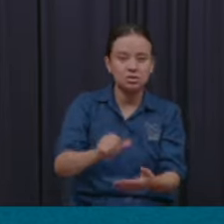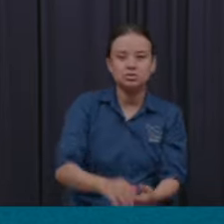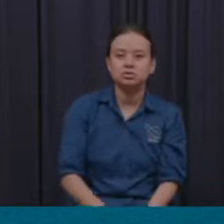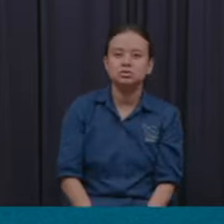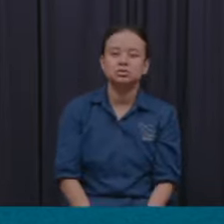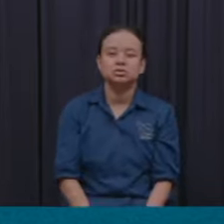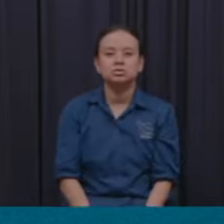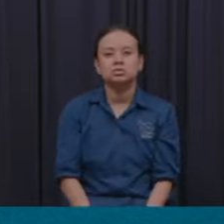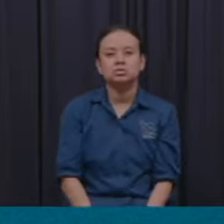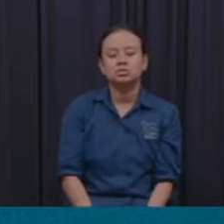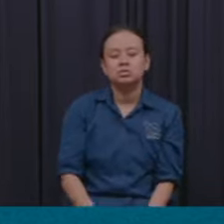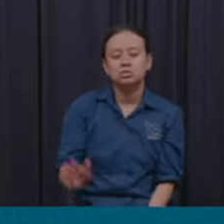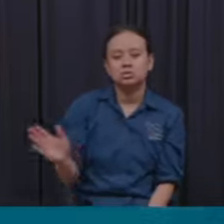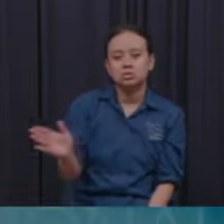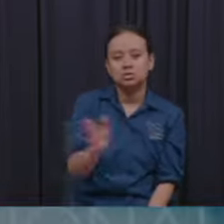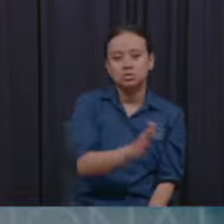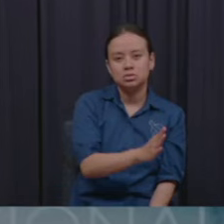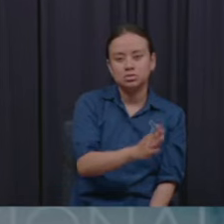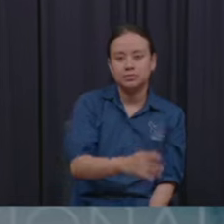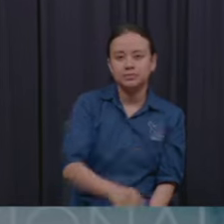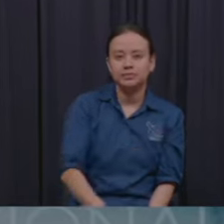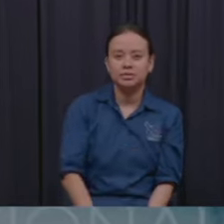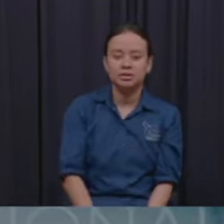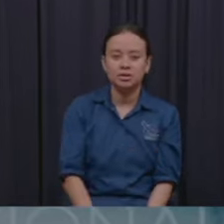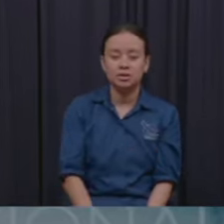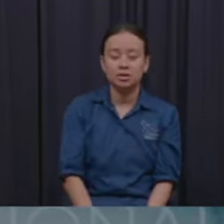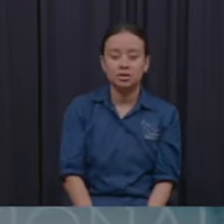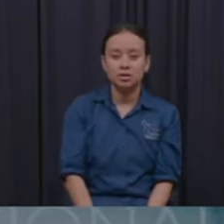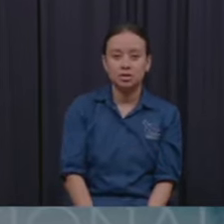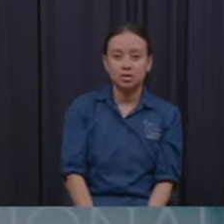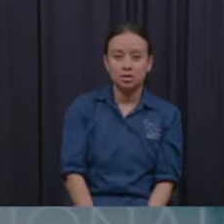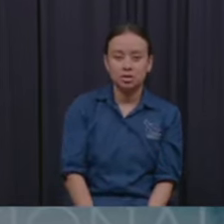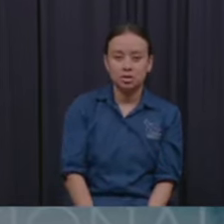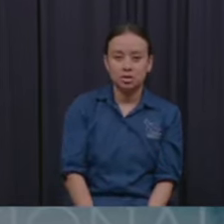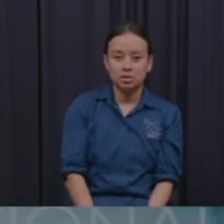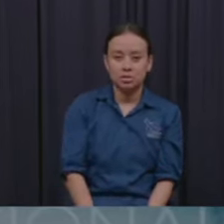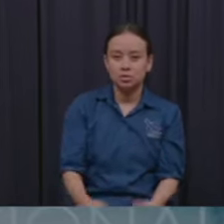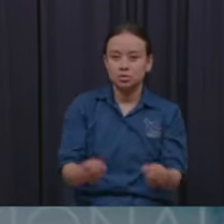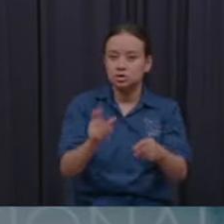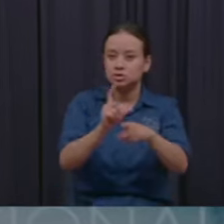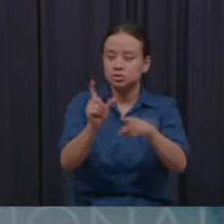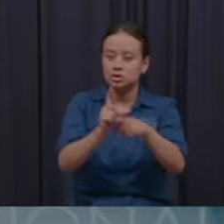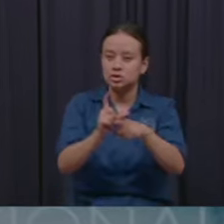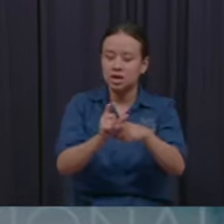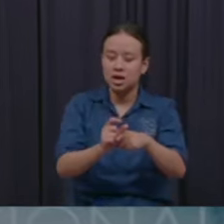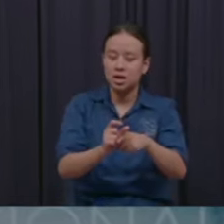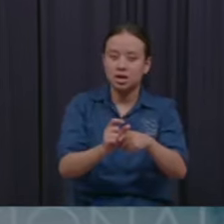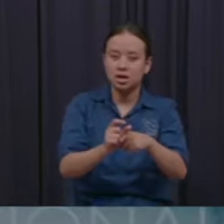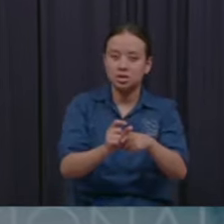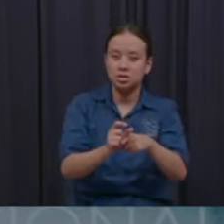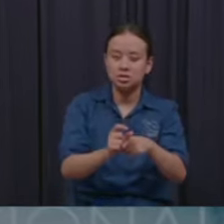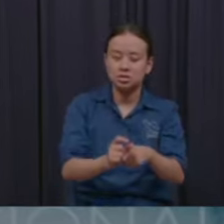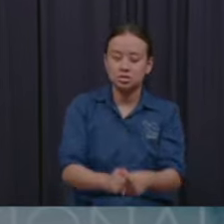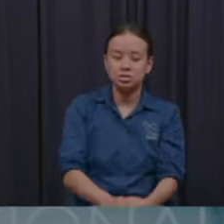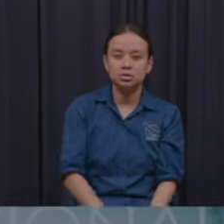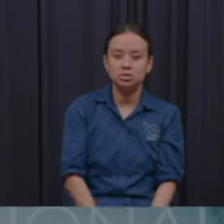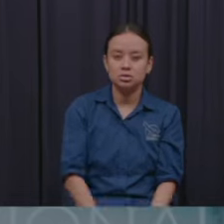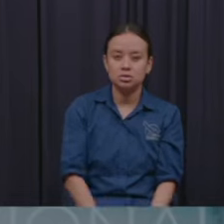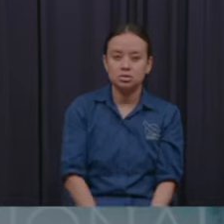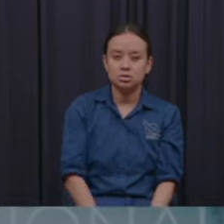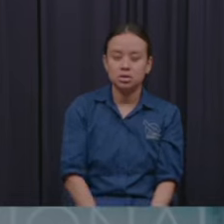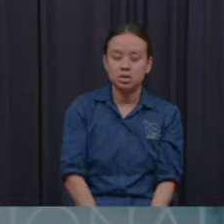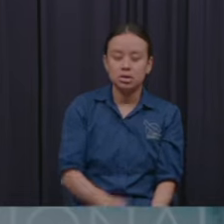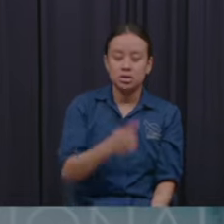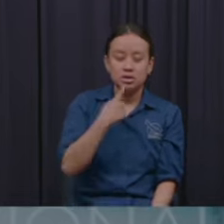una política que va tomado de la mano de eso. Decían, ¿verdad?, que todo lo antiguo